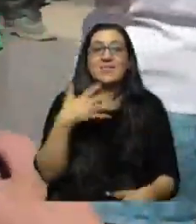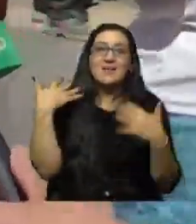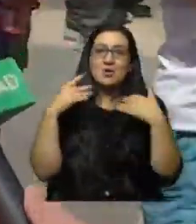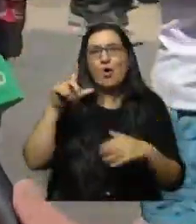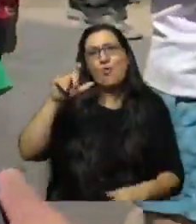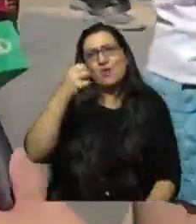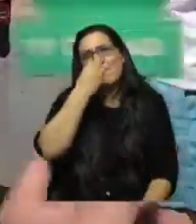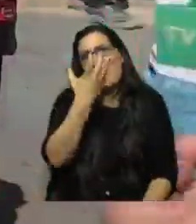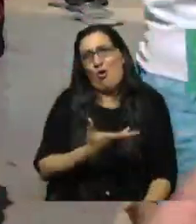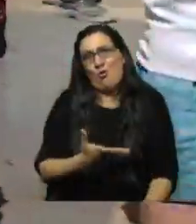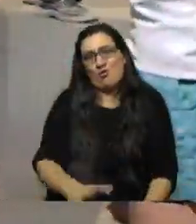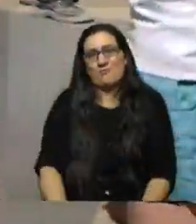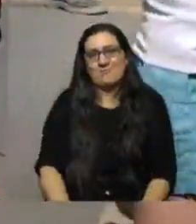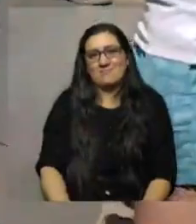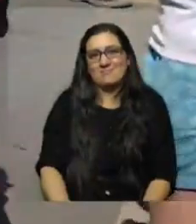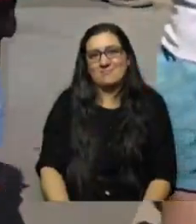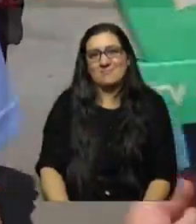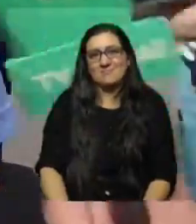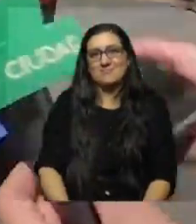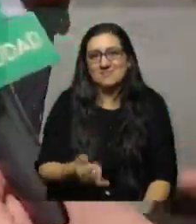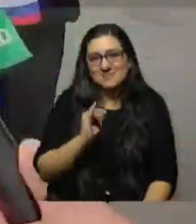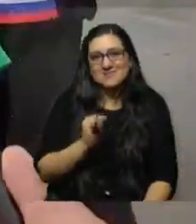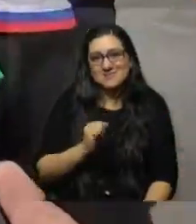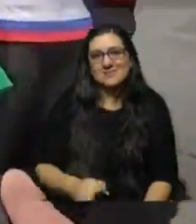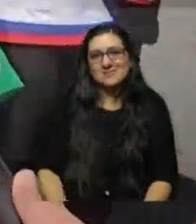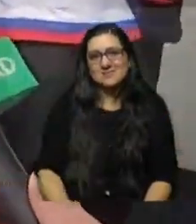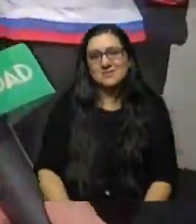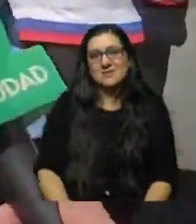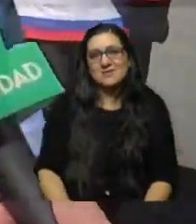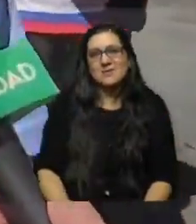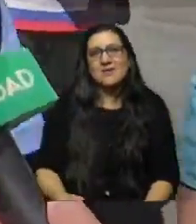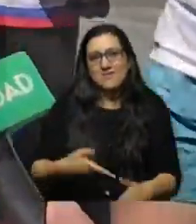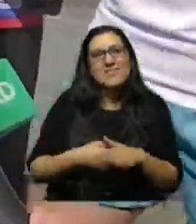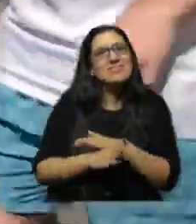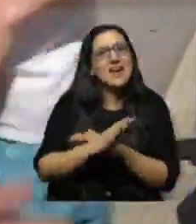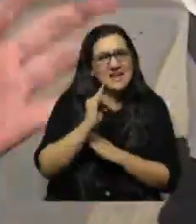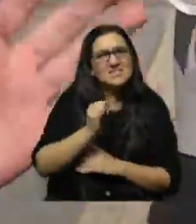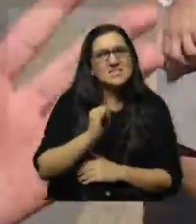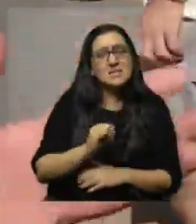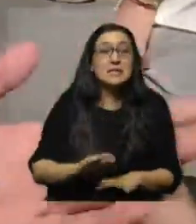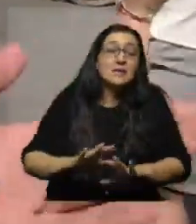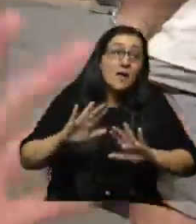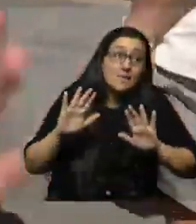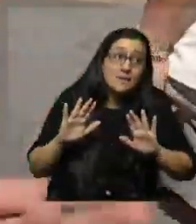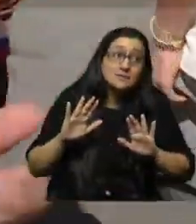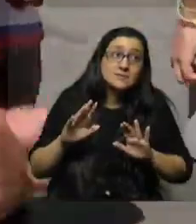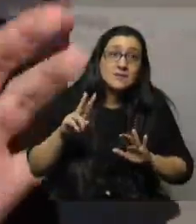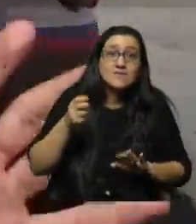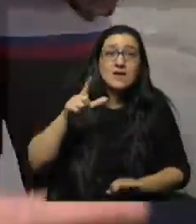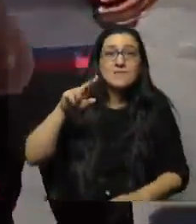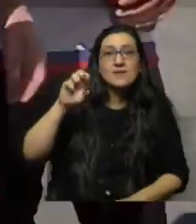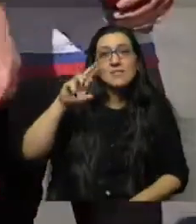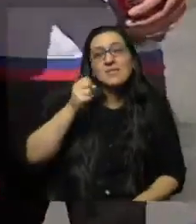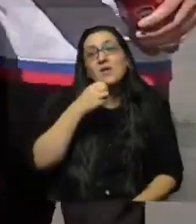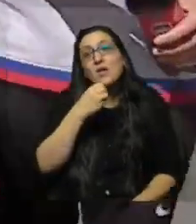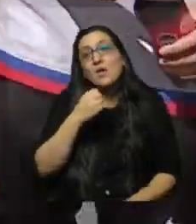el mejor. El mejor es Cavani. ¿Entra entonces? Y va a entrar. Capaz que Valverde va a jugar mejor,